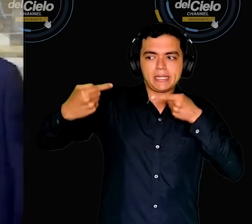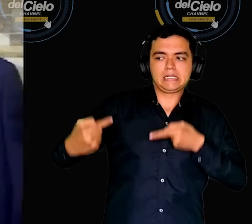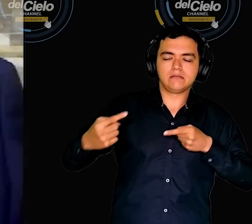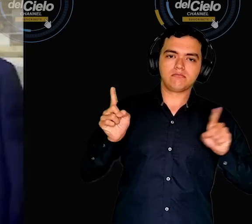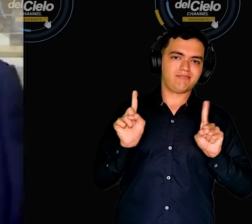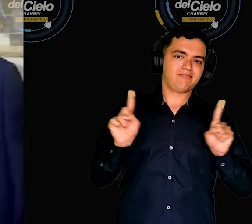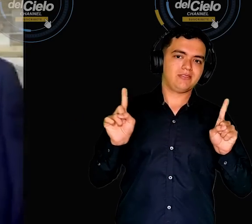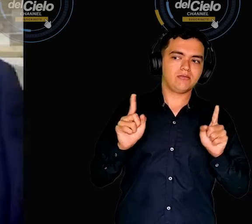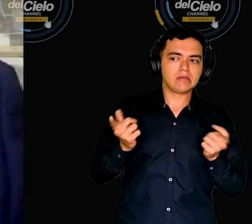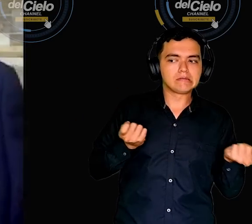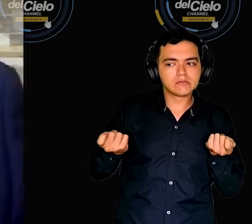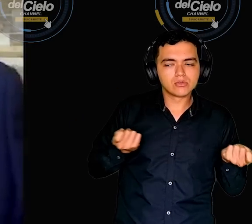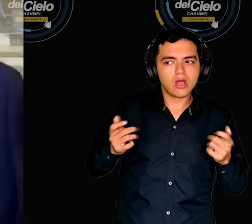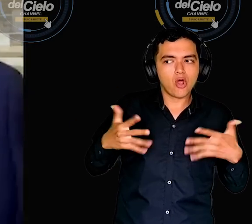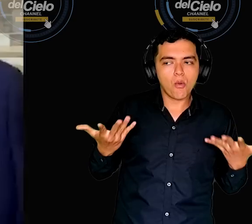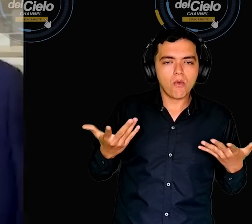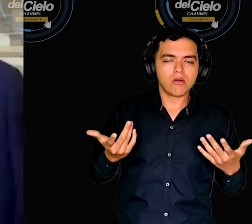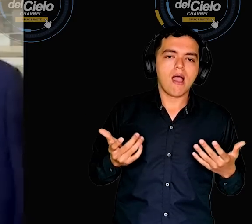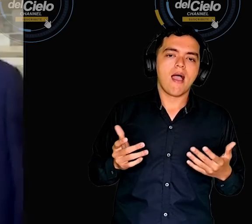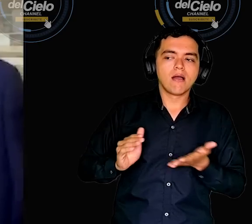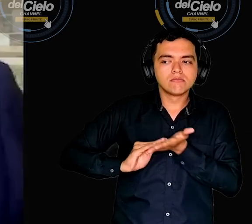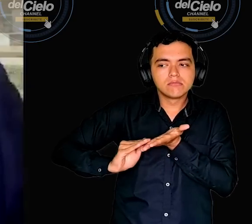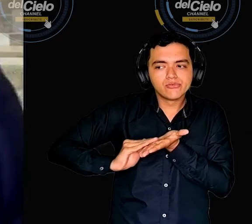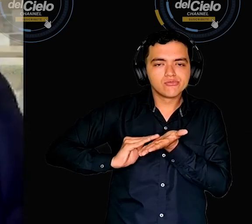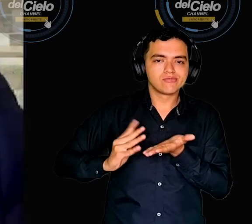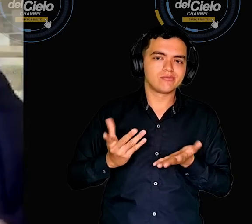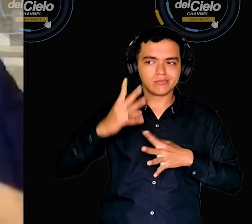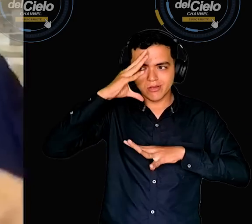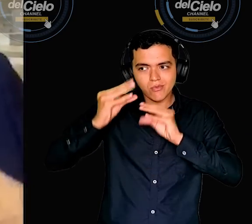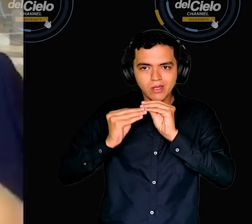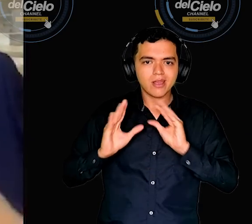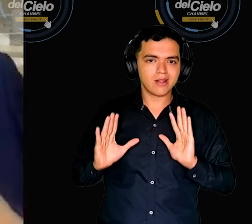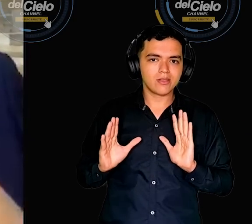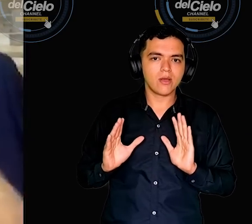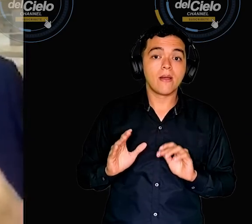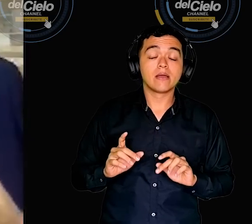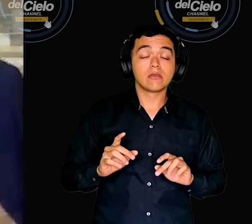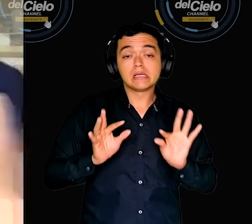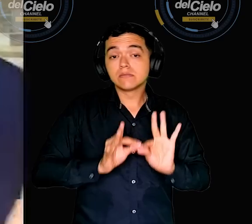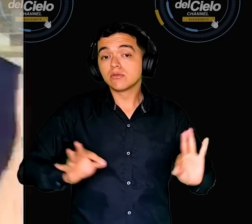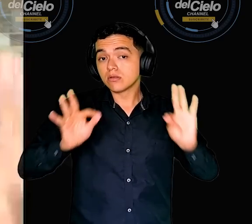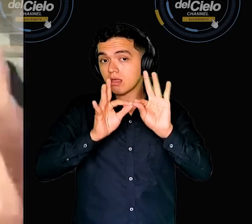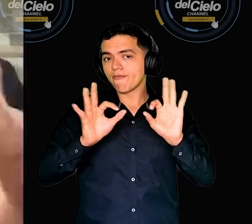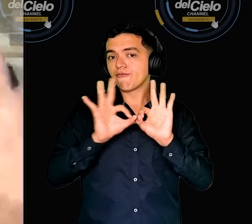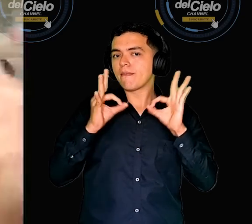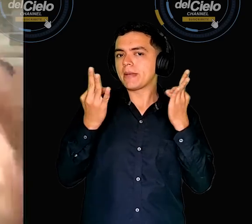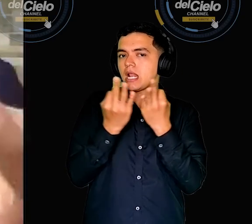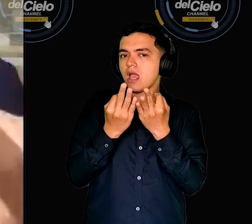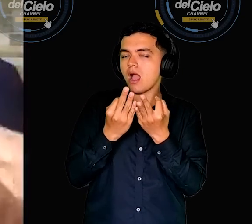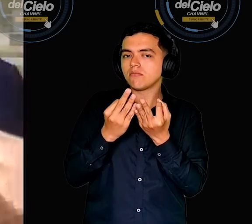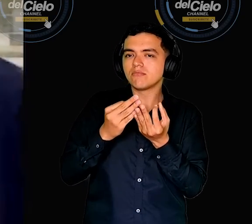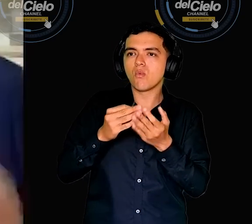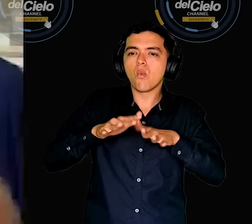linda que queremos, que es un hogar que permanece. Nosotros los que hemos vivido por años